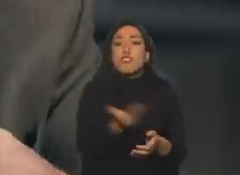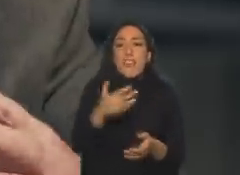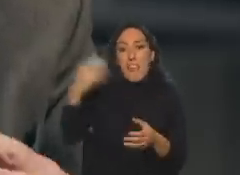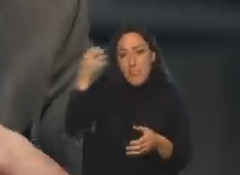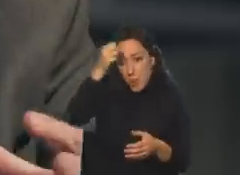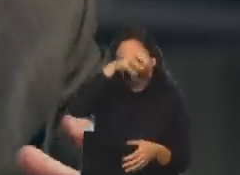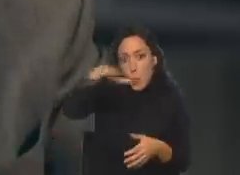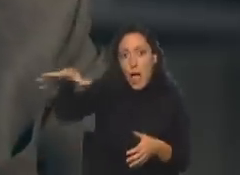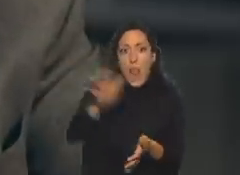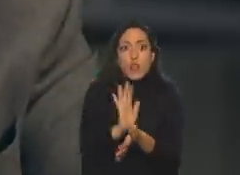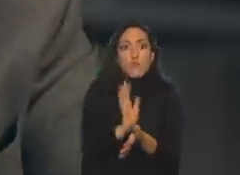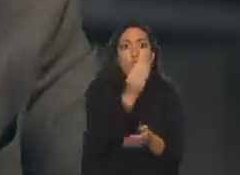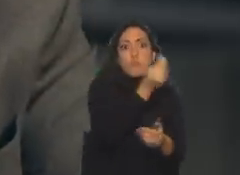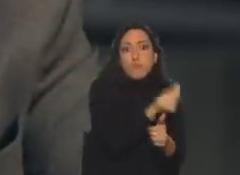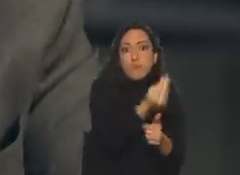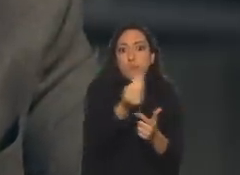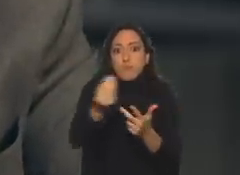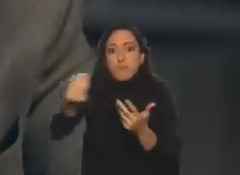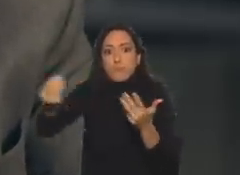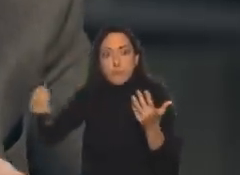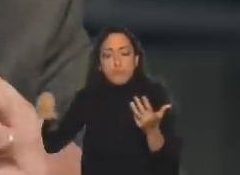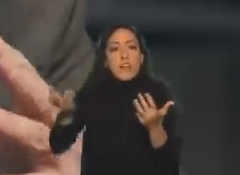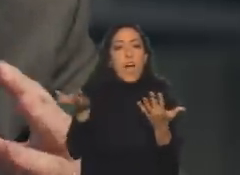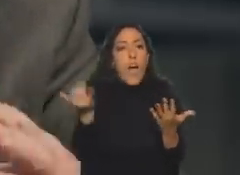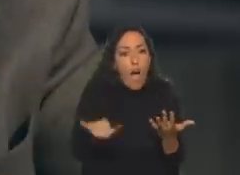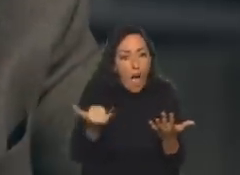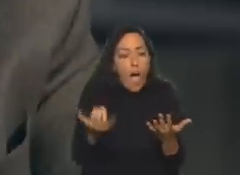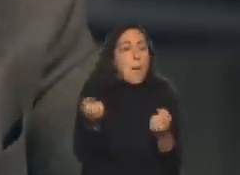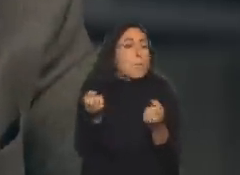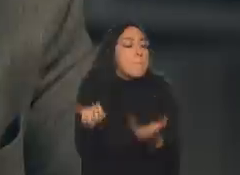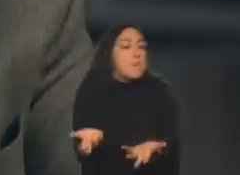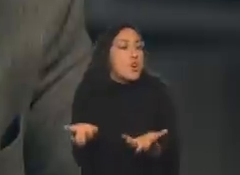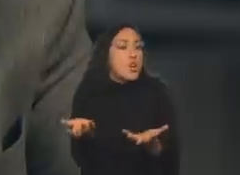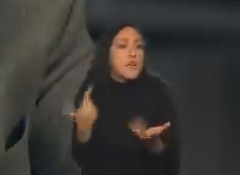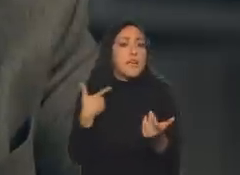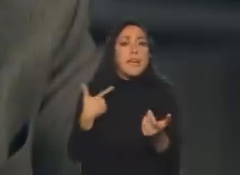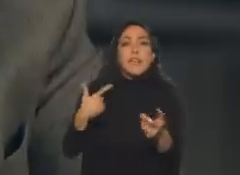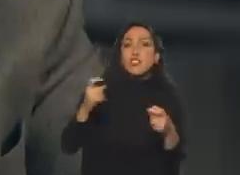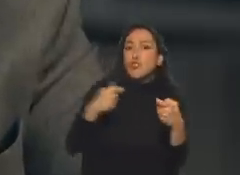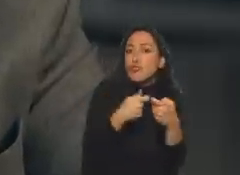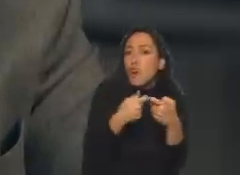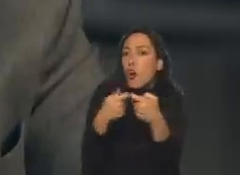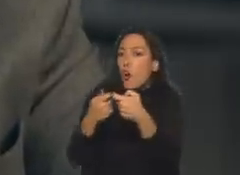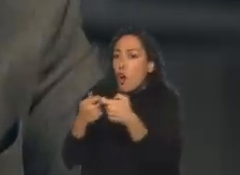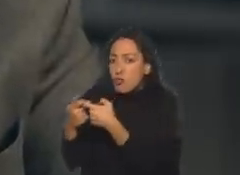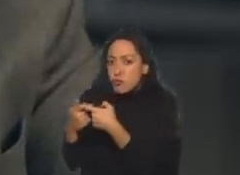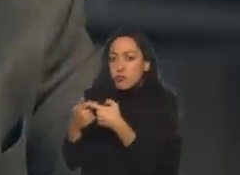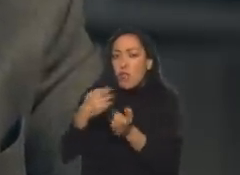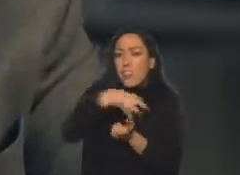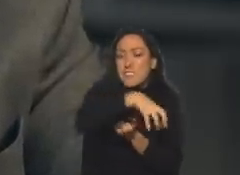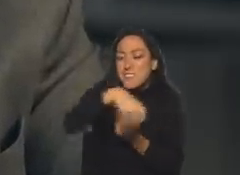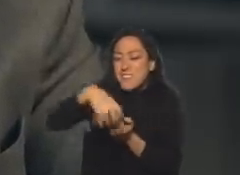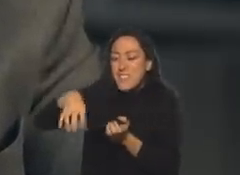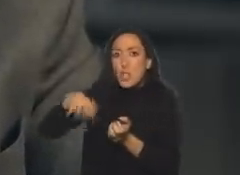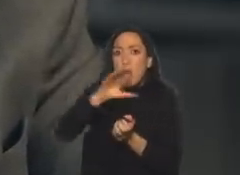representación, digamos, en cada uno de esos lugares porque tiene socios en todos los distritos